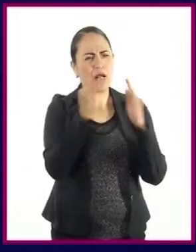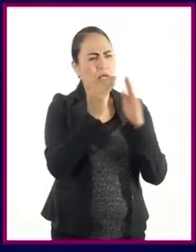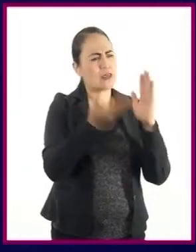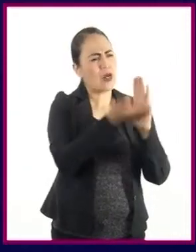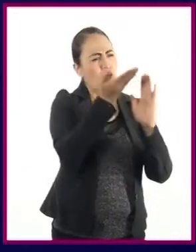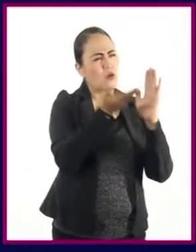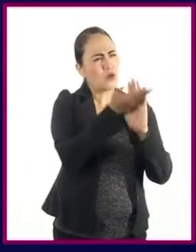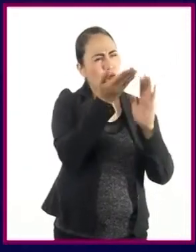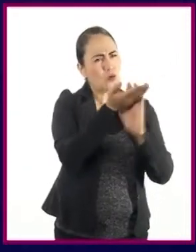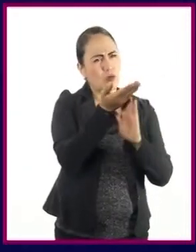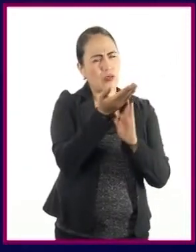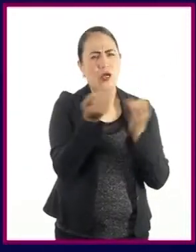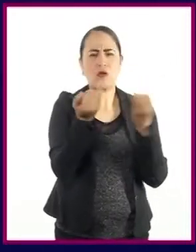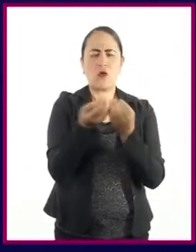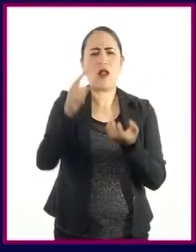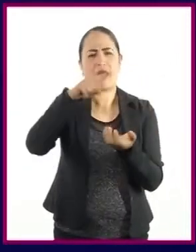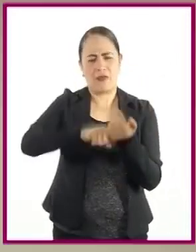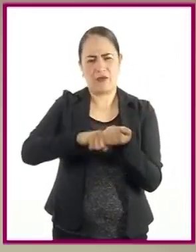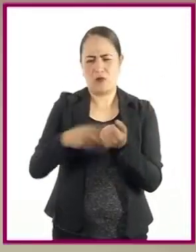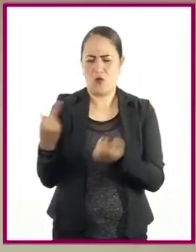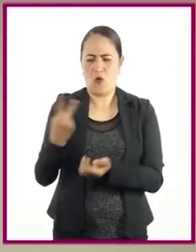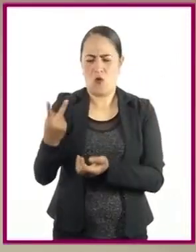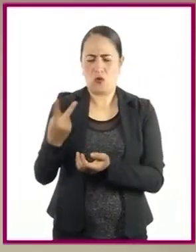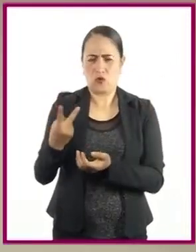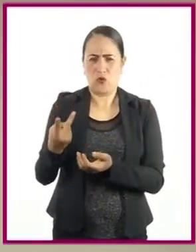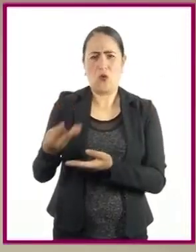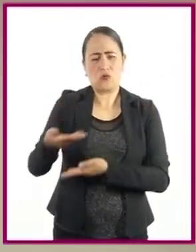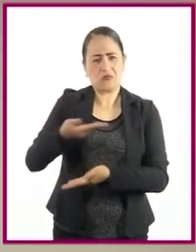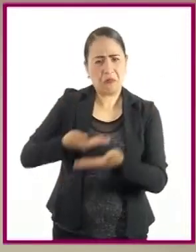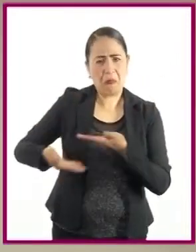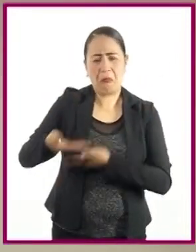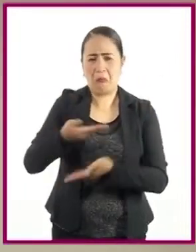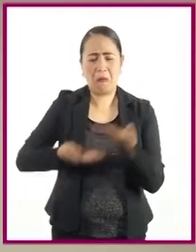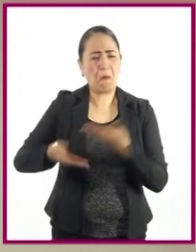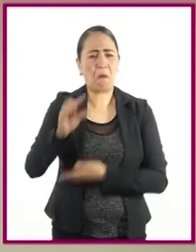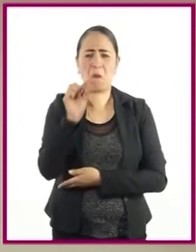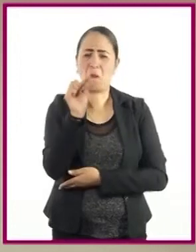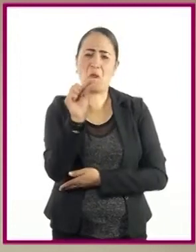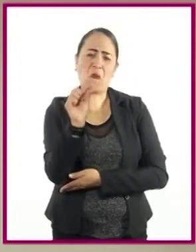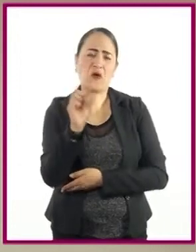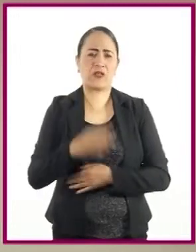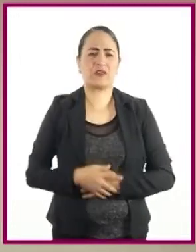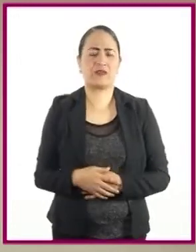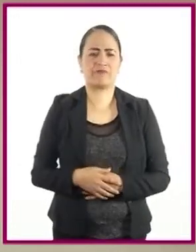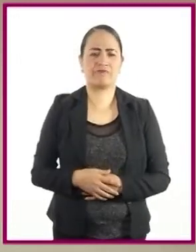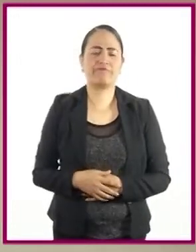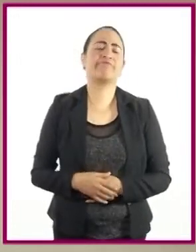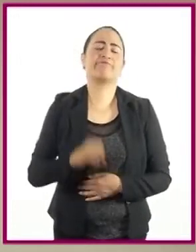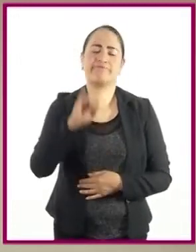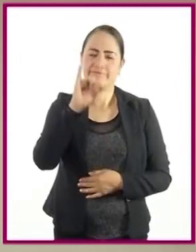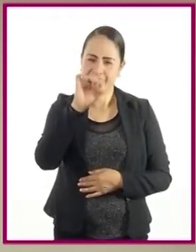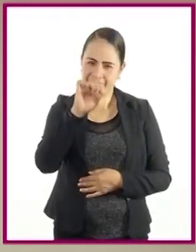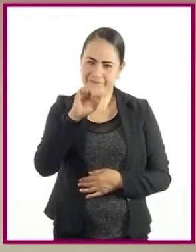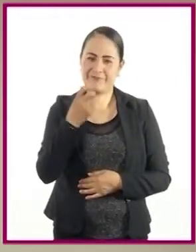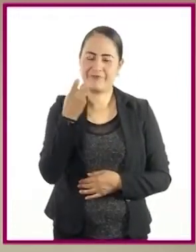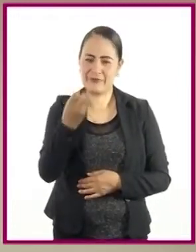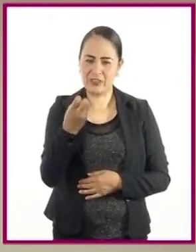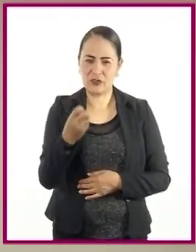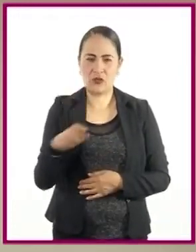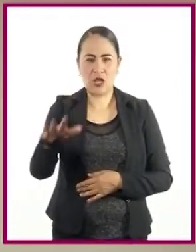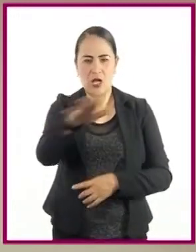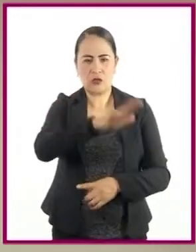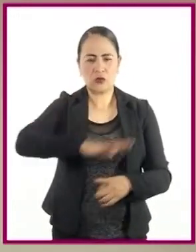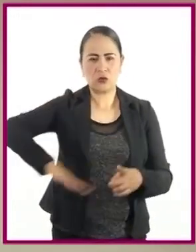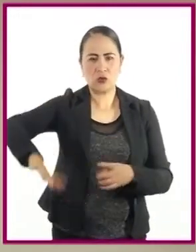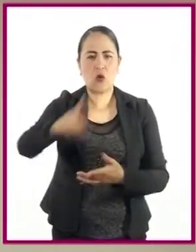convivencia entre los que viven en ella. Muy bien. Acabas de describir lo que los estudiosos llaman el